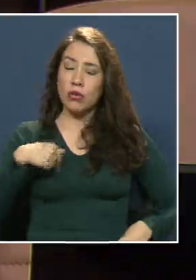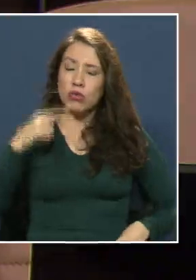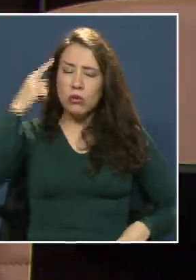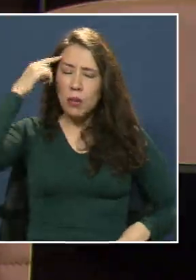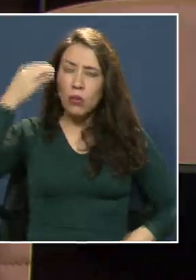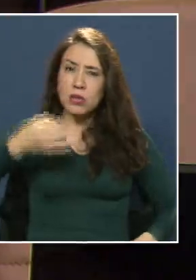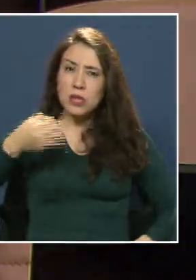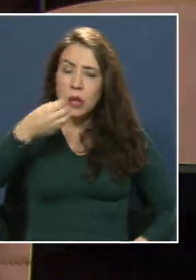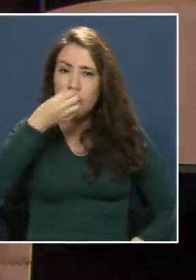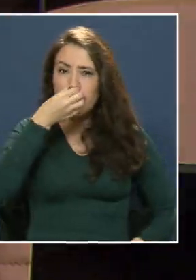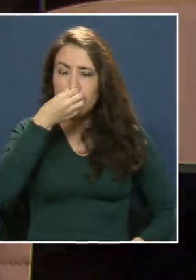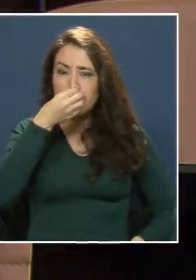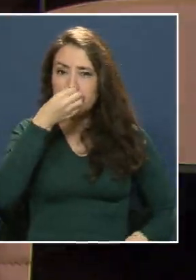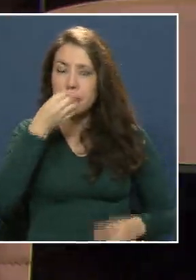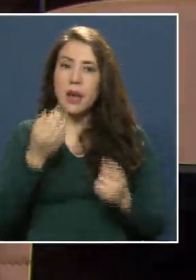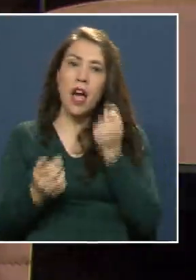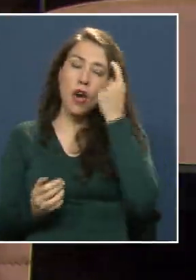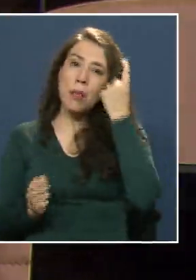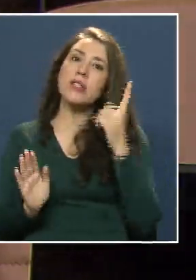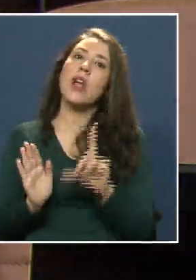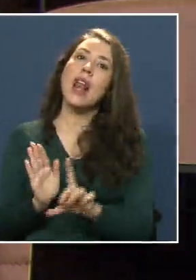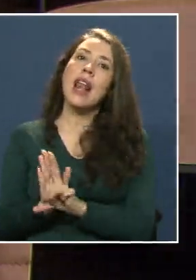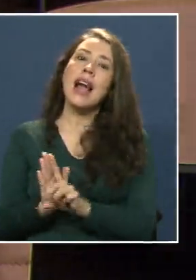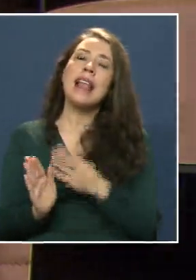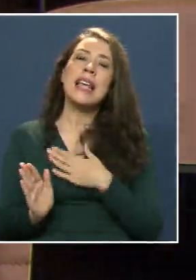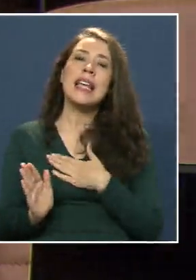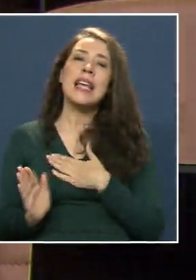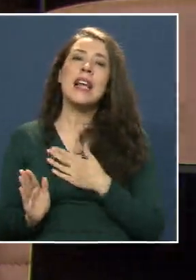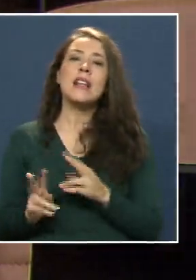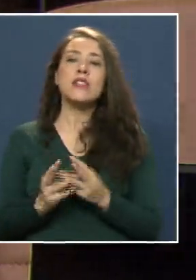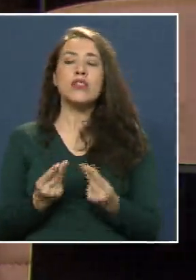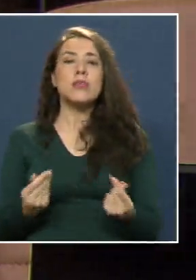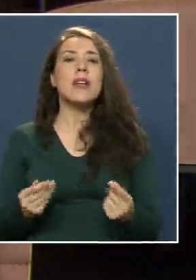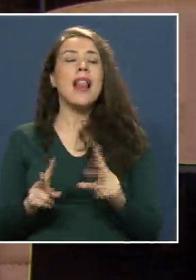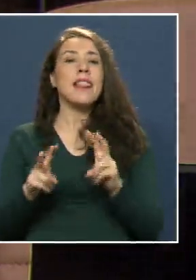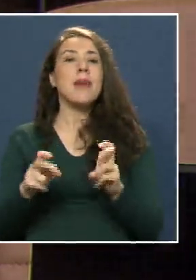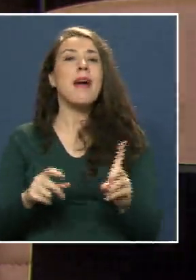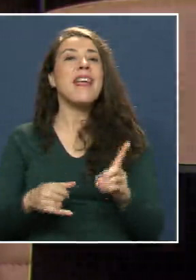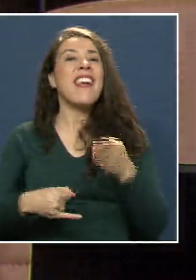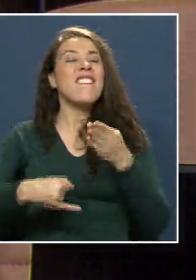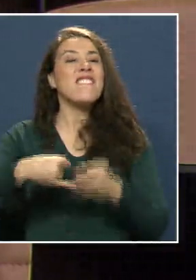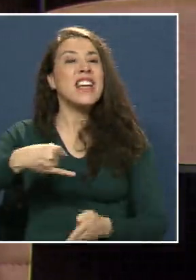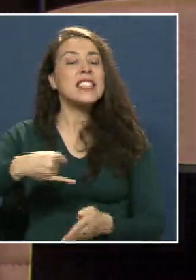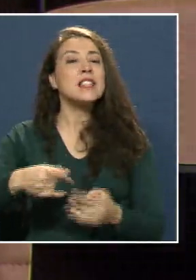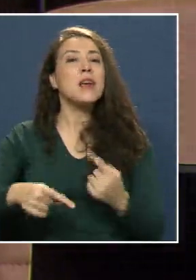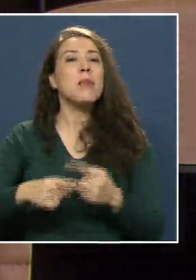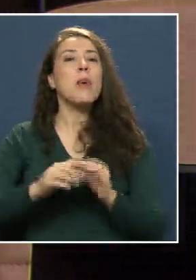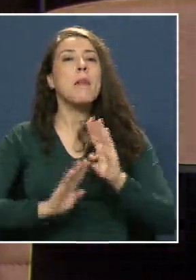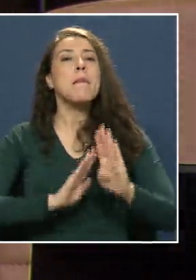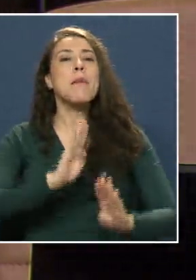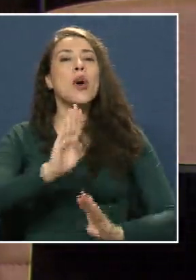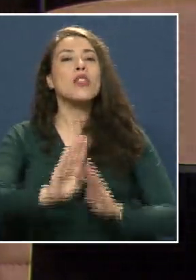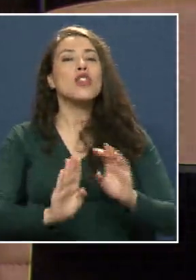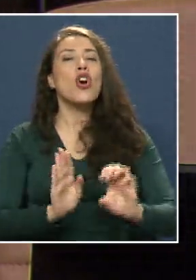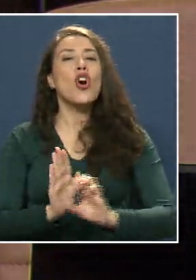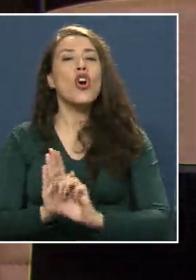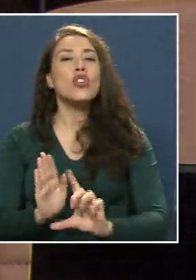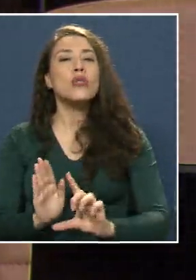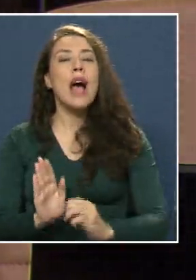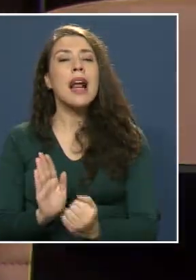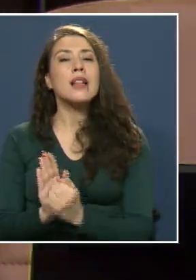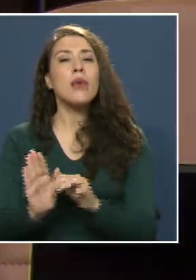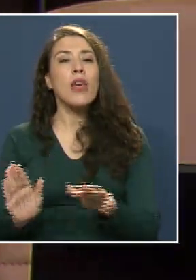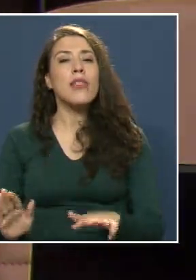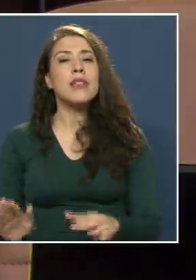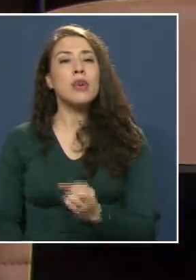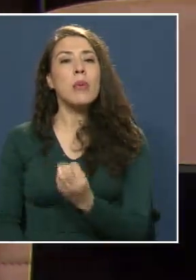convicción que las interpretaciones jurídicas que buscan cubrir la figura de la prescripción por la protección constitucional del artículo 19,